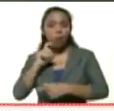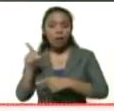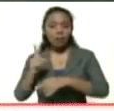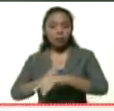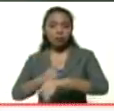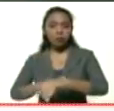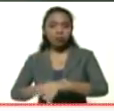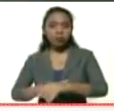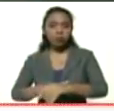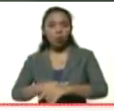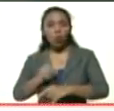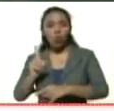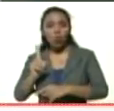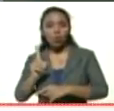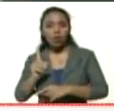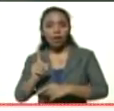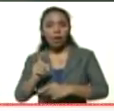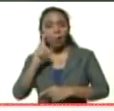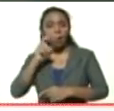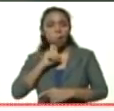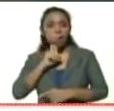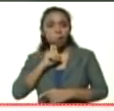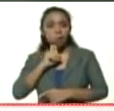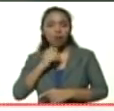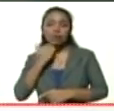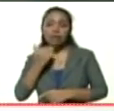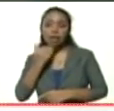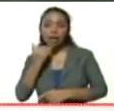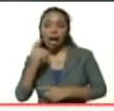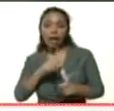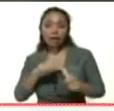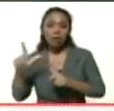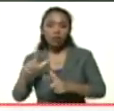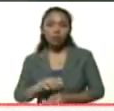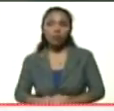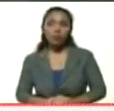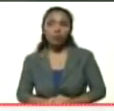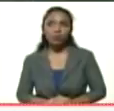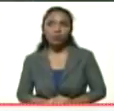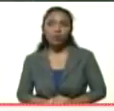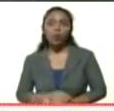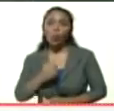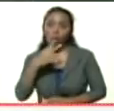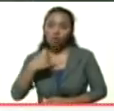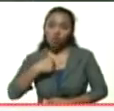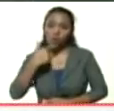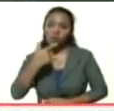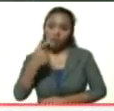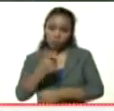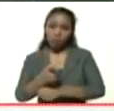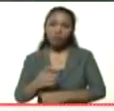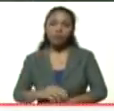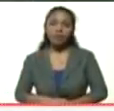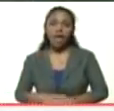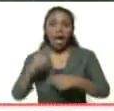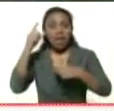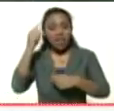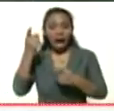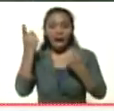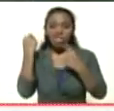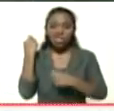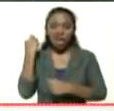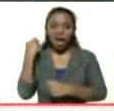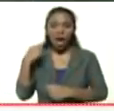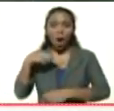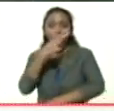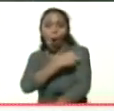momento con un embarazo casi a término. Pues bien, debo decir que el día de ayer en